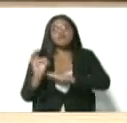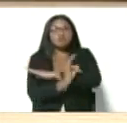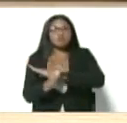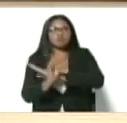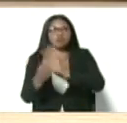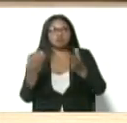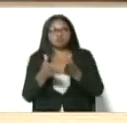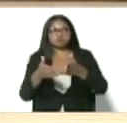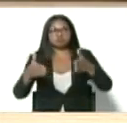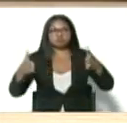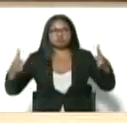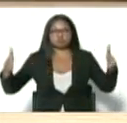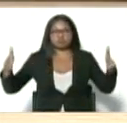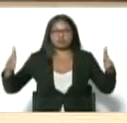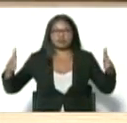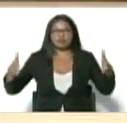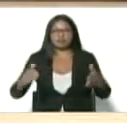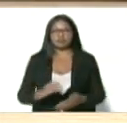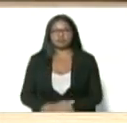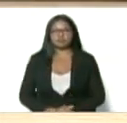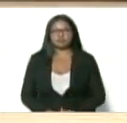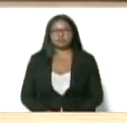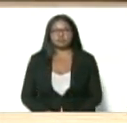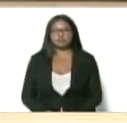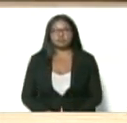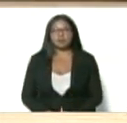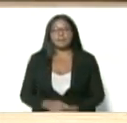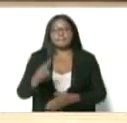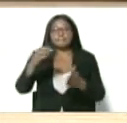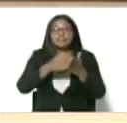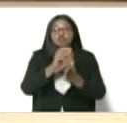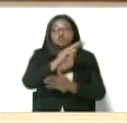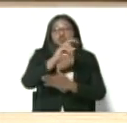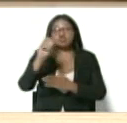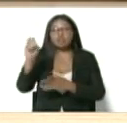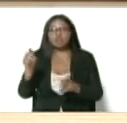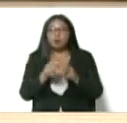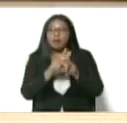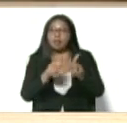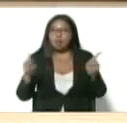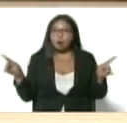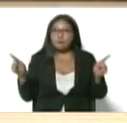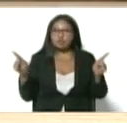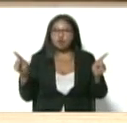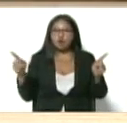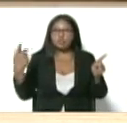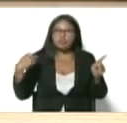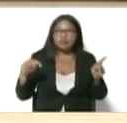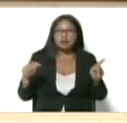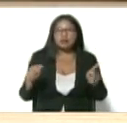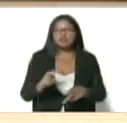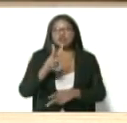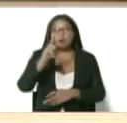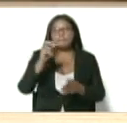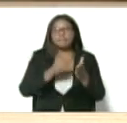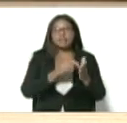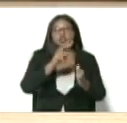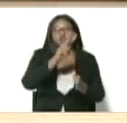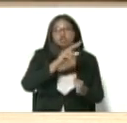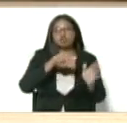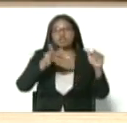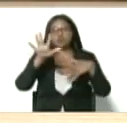km d extensión dos mil 219